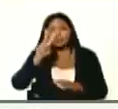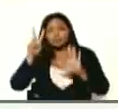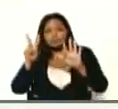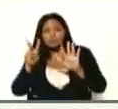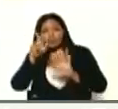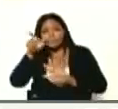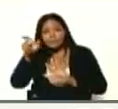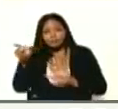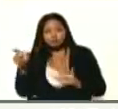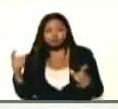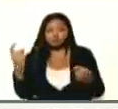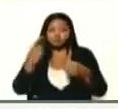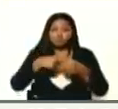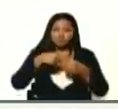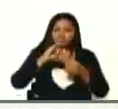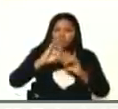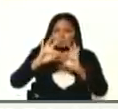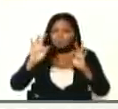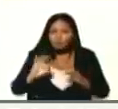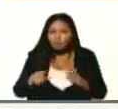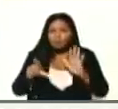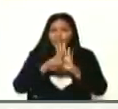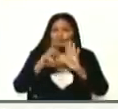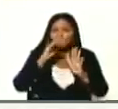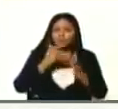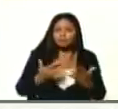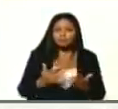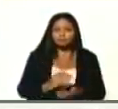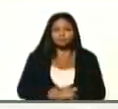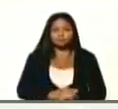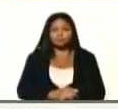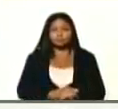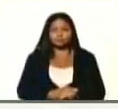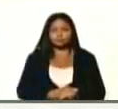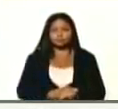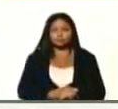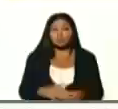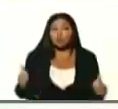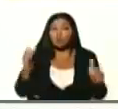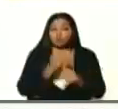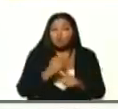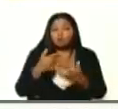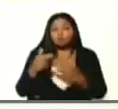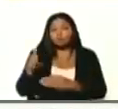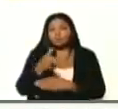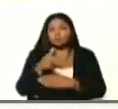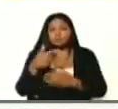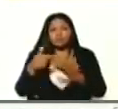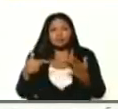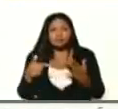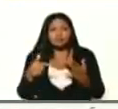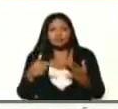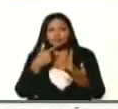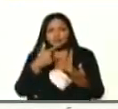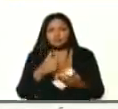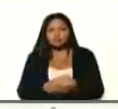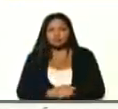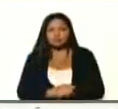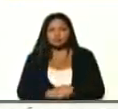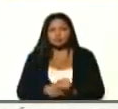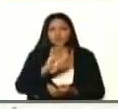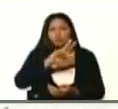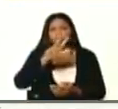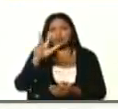137 personas vinculadas a estos hechos. Entre las armas incautadas en los diferentes procedimientos se cuentan